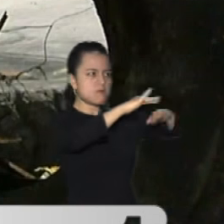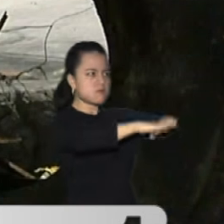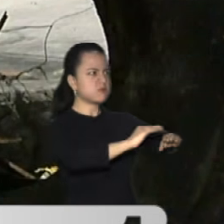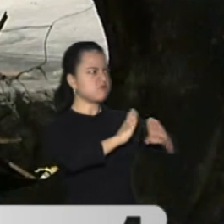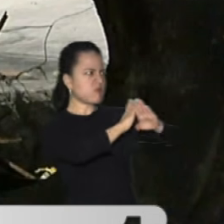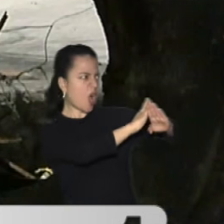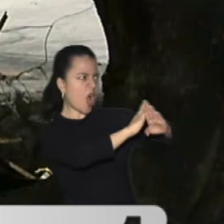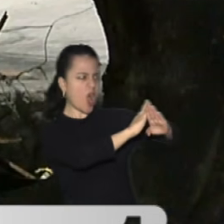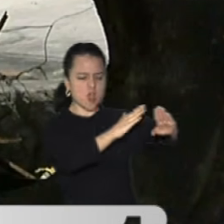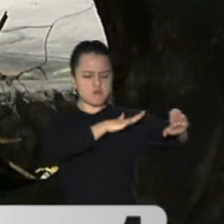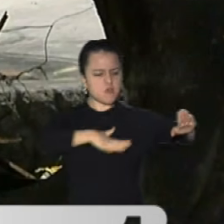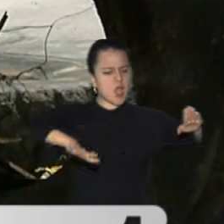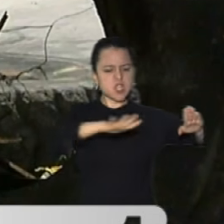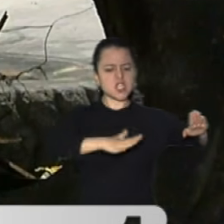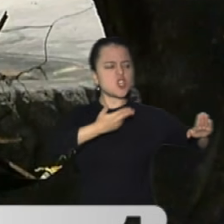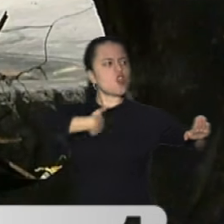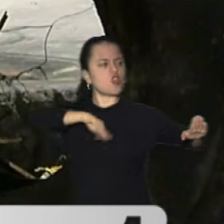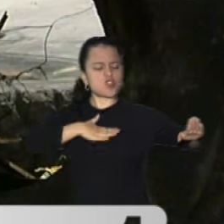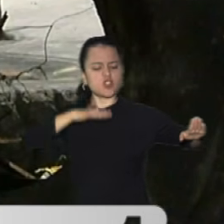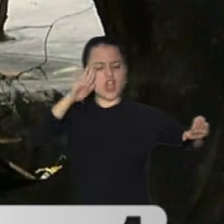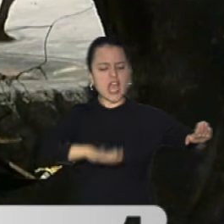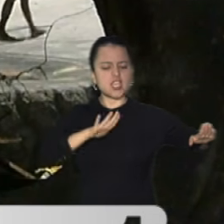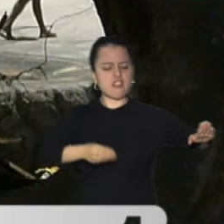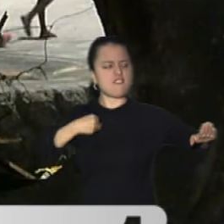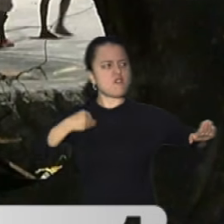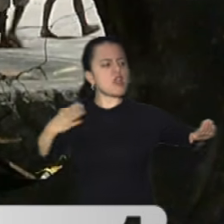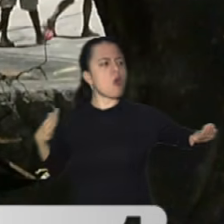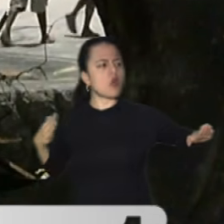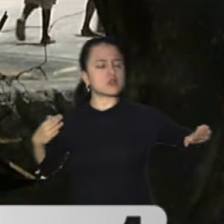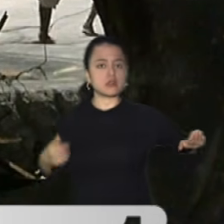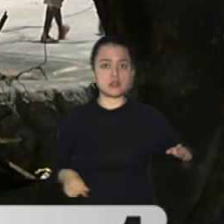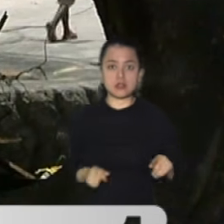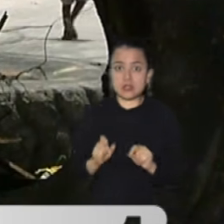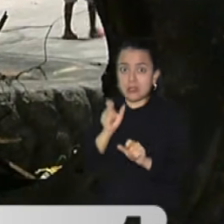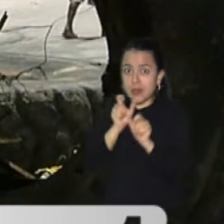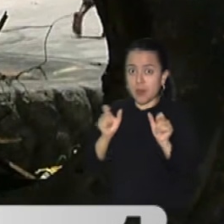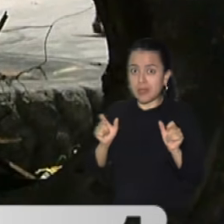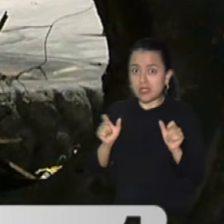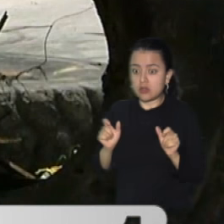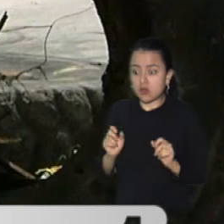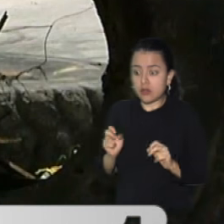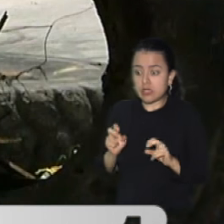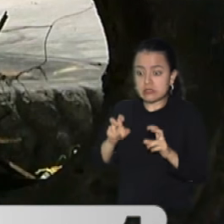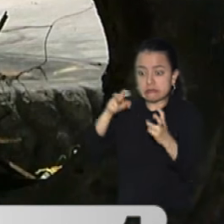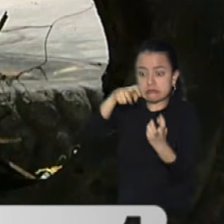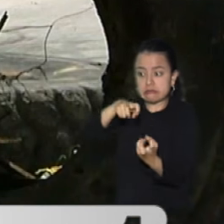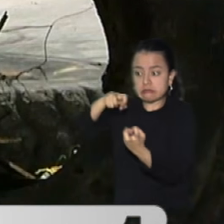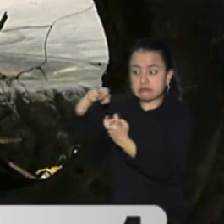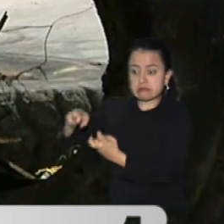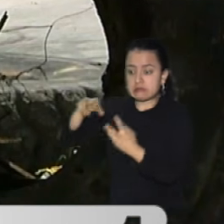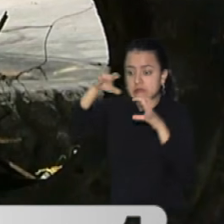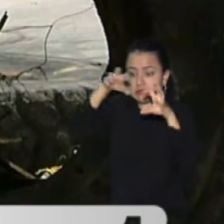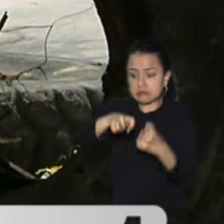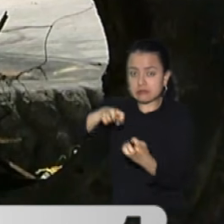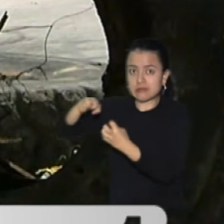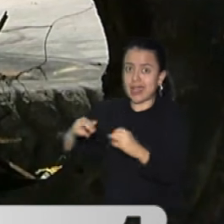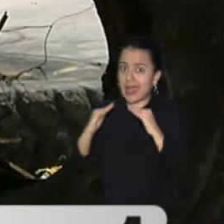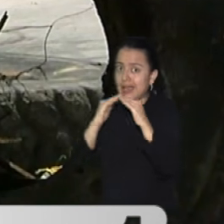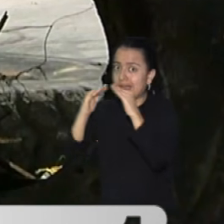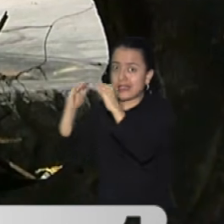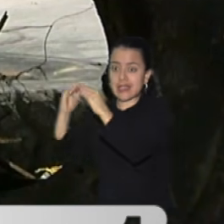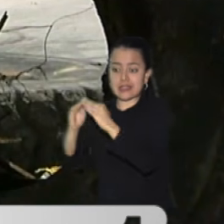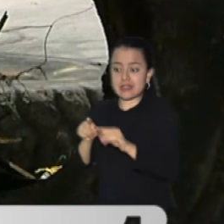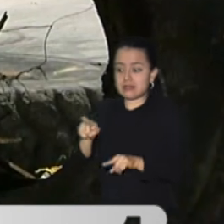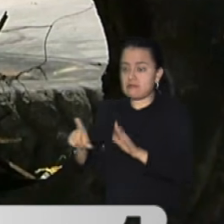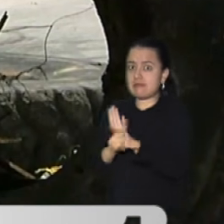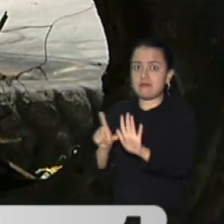diligencia y fueron derribadas dos viviendas cuando sobrevinieron los enfrentamientos entre la fuerza pública y los habitantes del